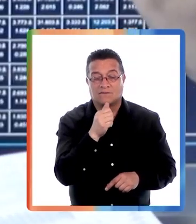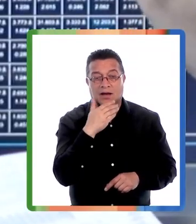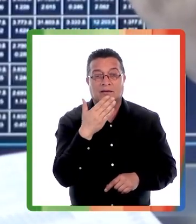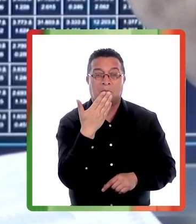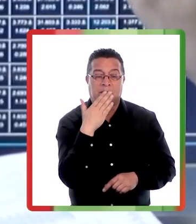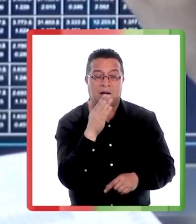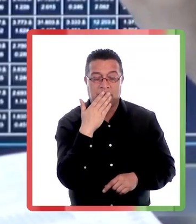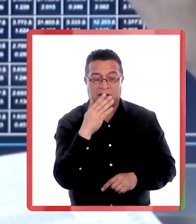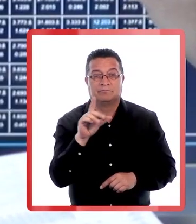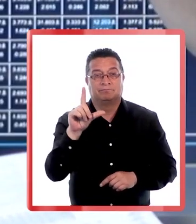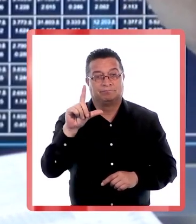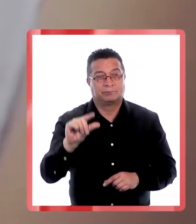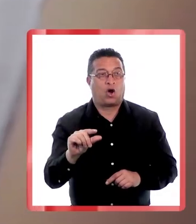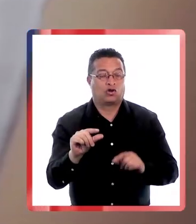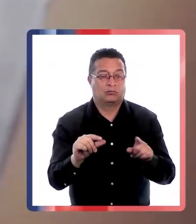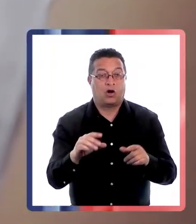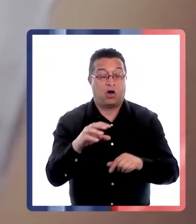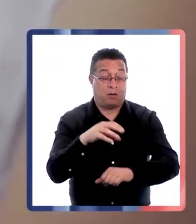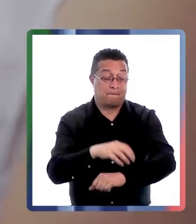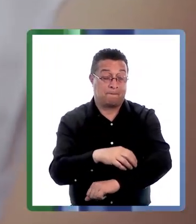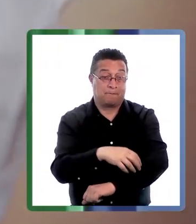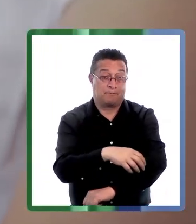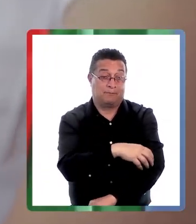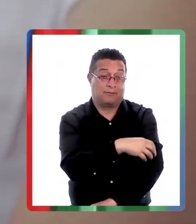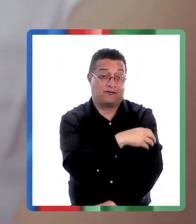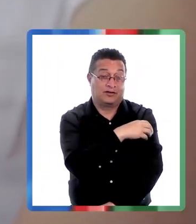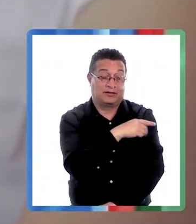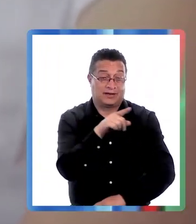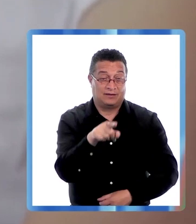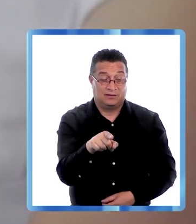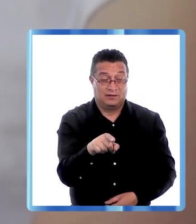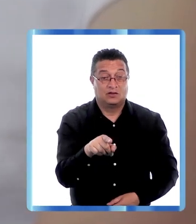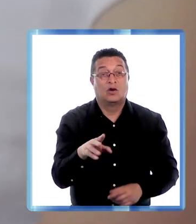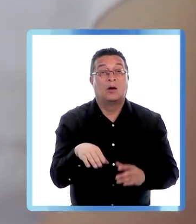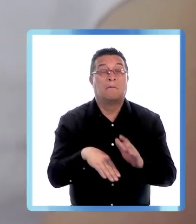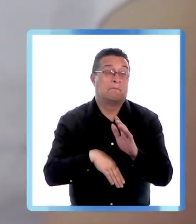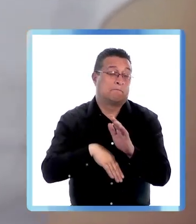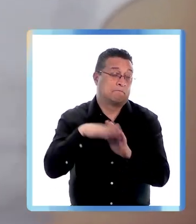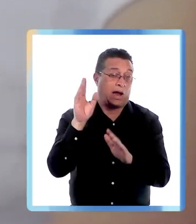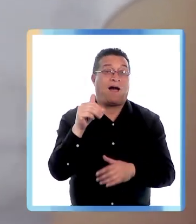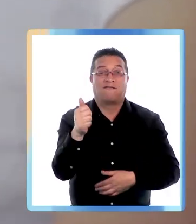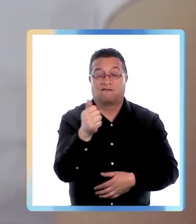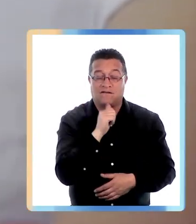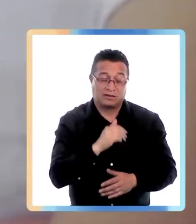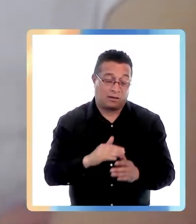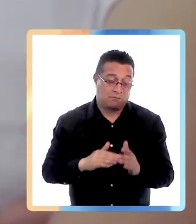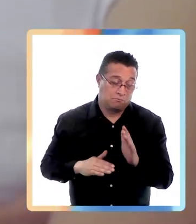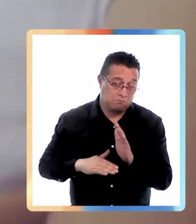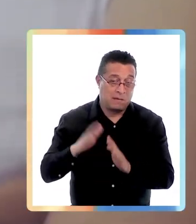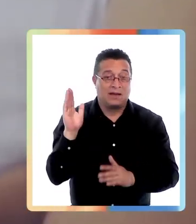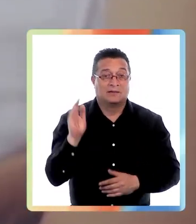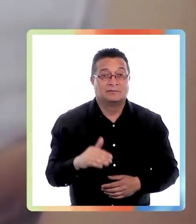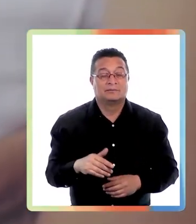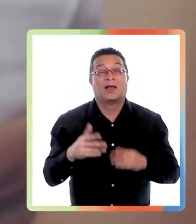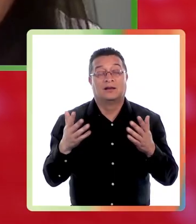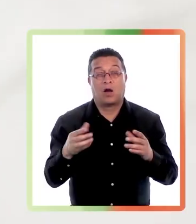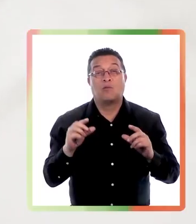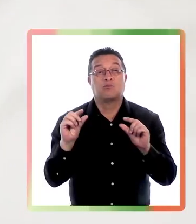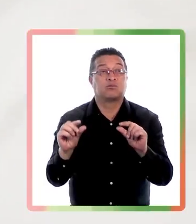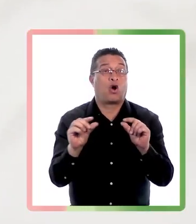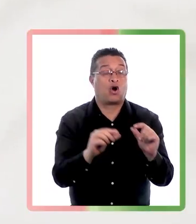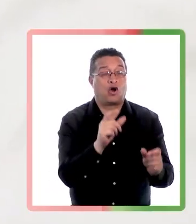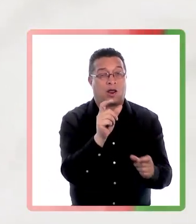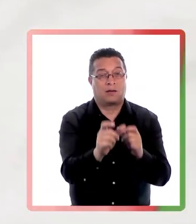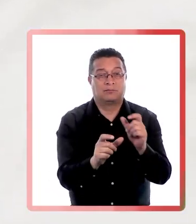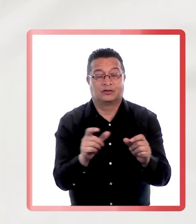déficit de especialistas. En provincia eso está exacerbado, o sea, sí, es muy poca